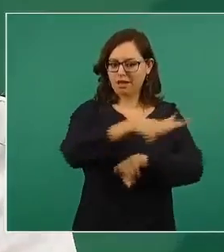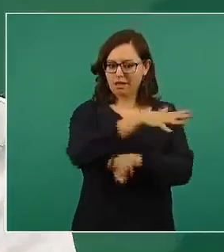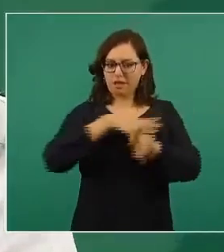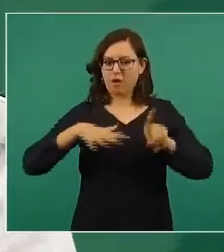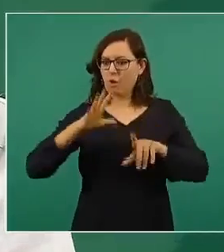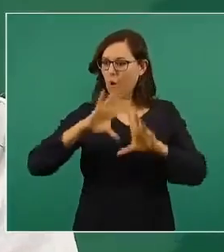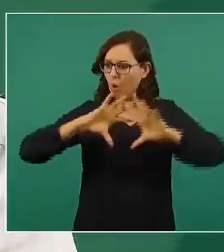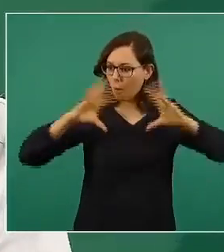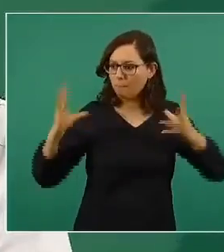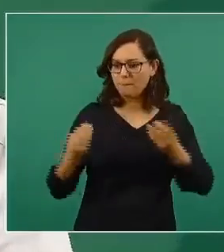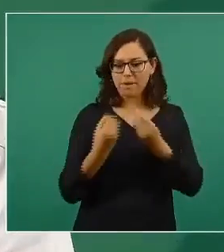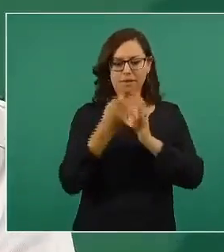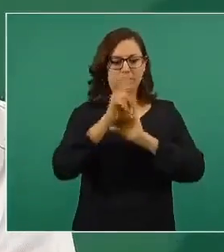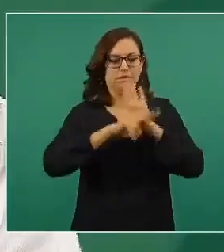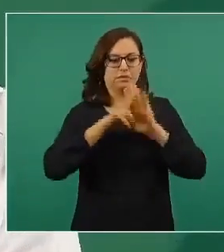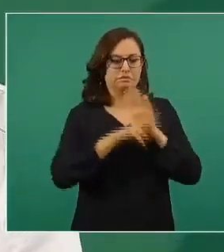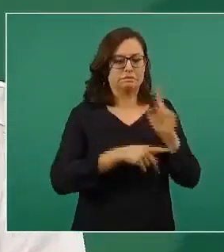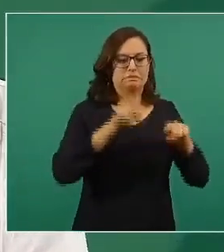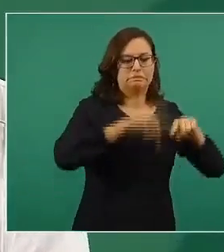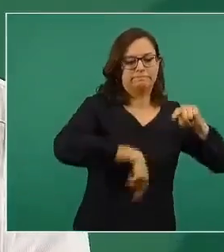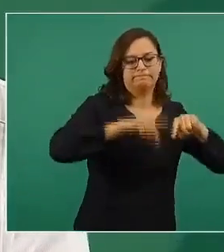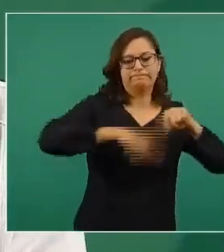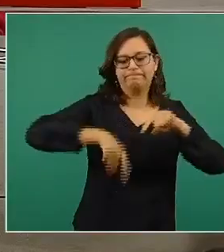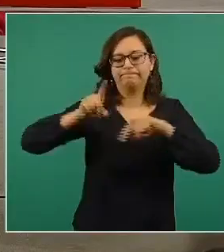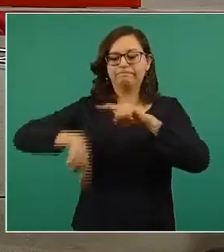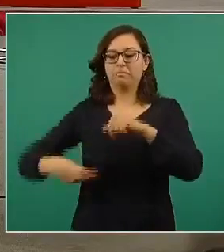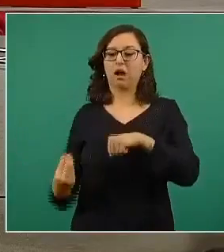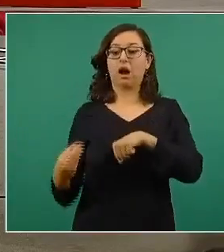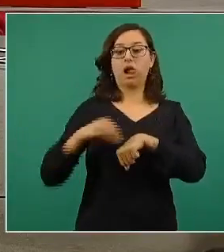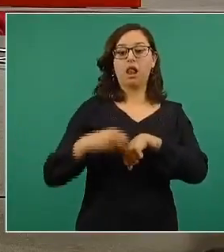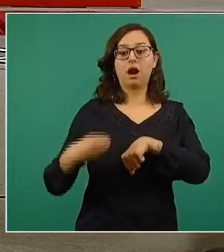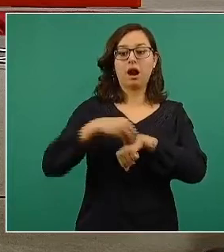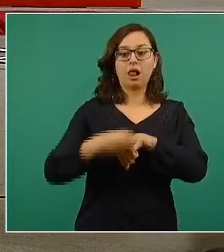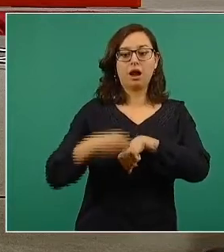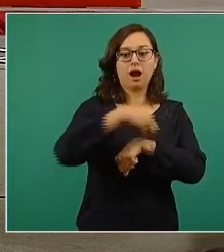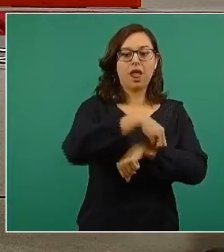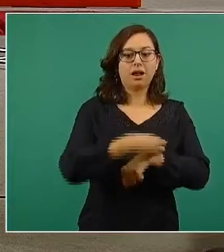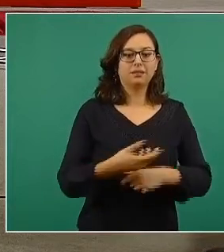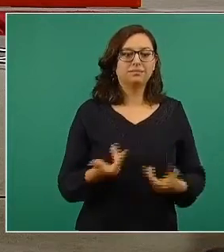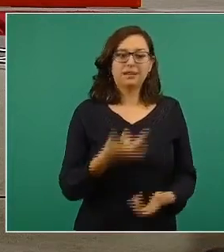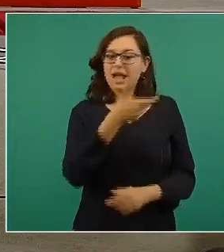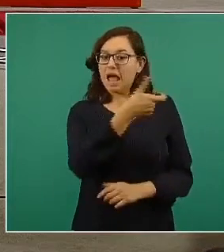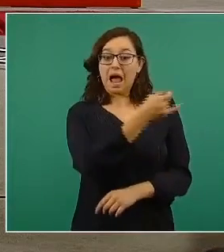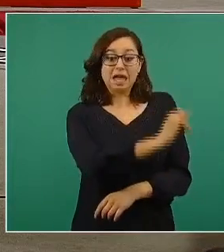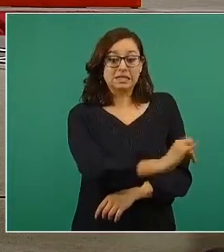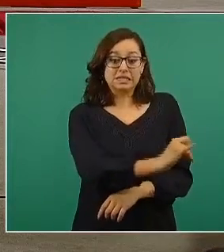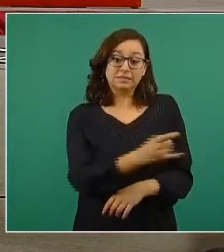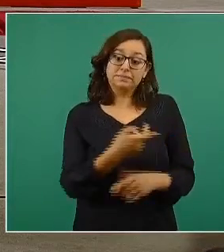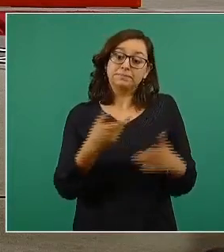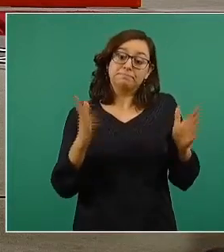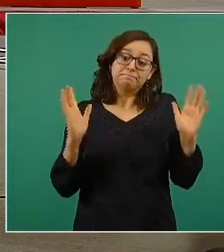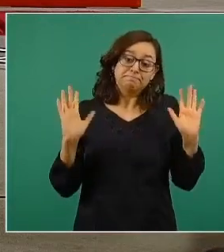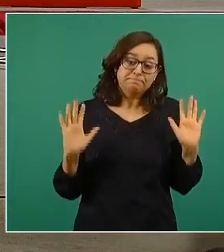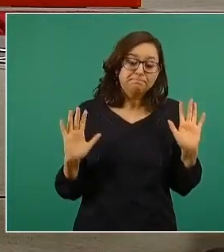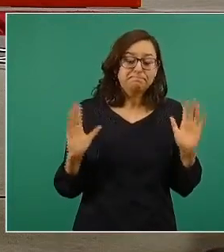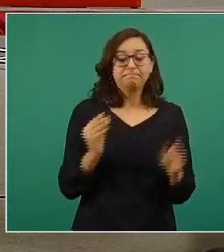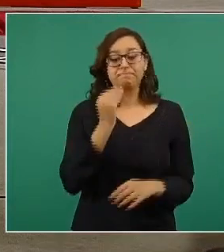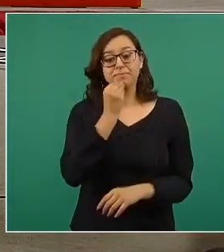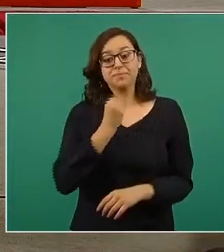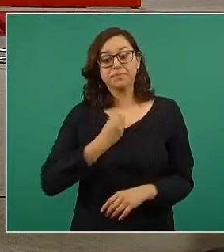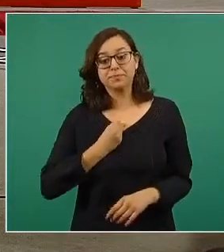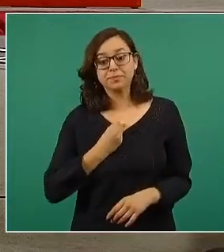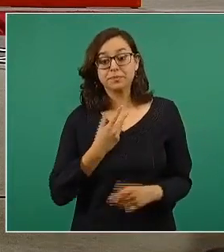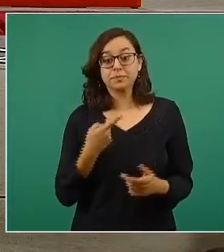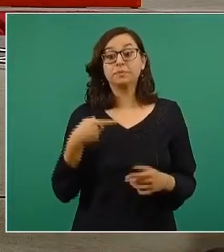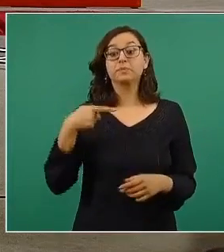la evidencia científica va cambiando. Pero en fin, más allá de ese asunto, queremos dejar muy en claro que en